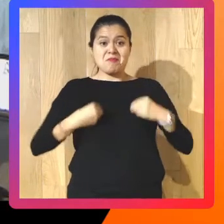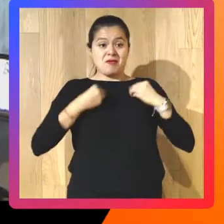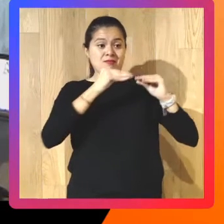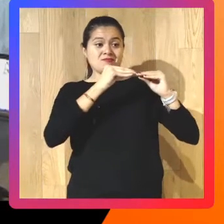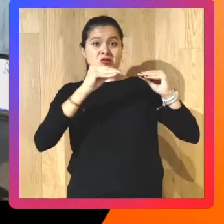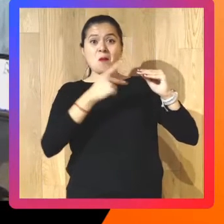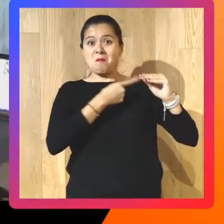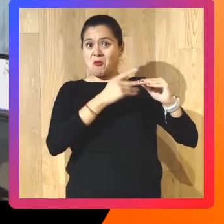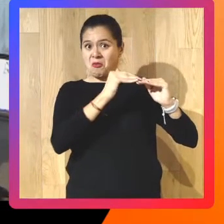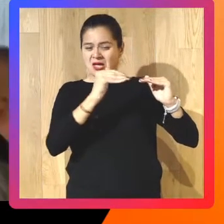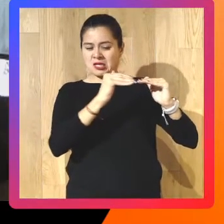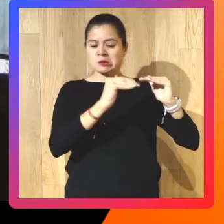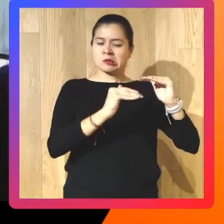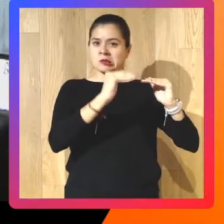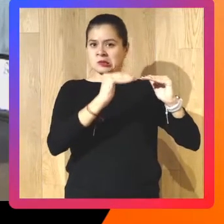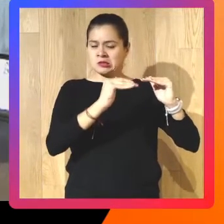donde